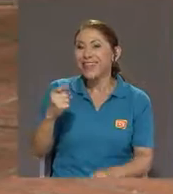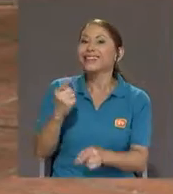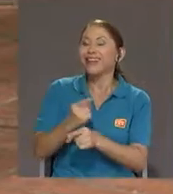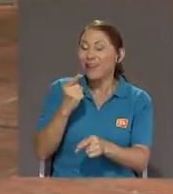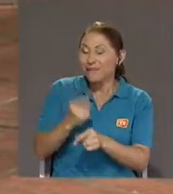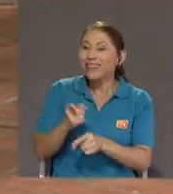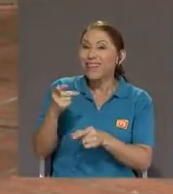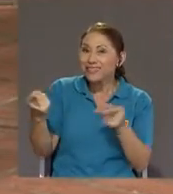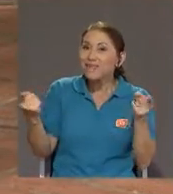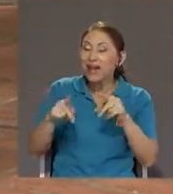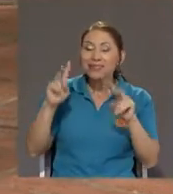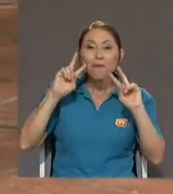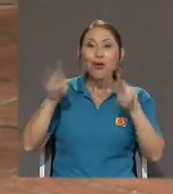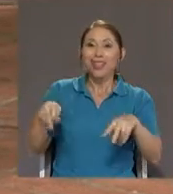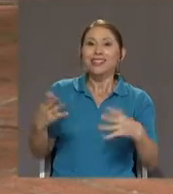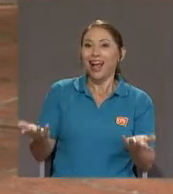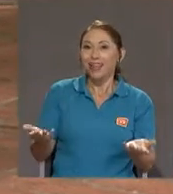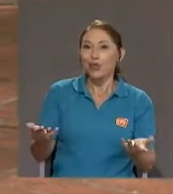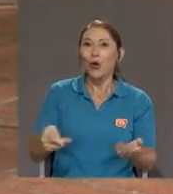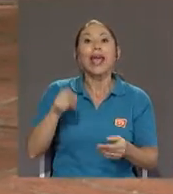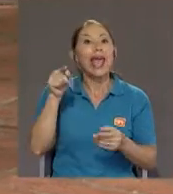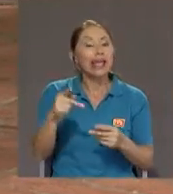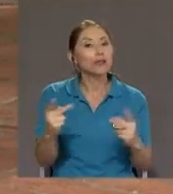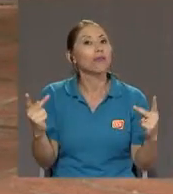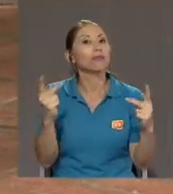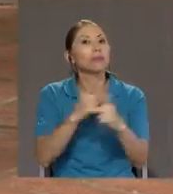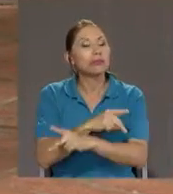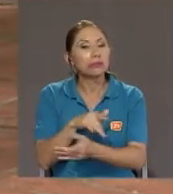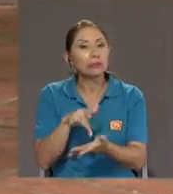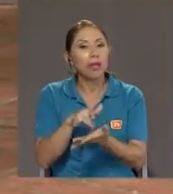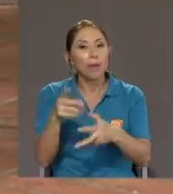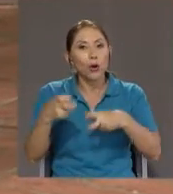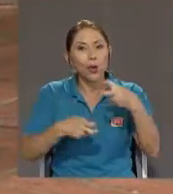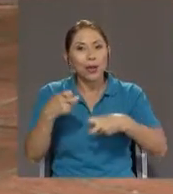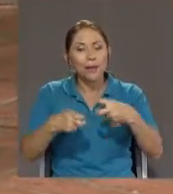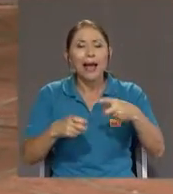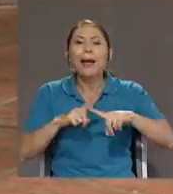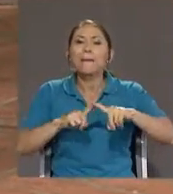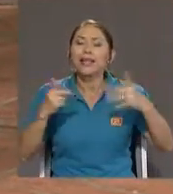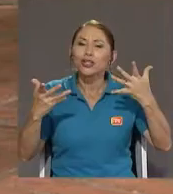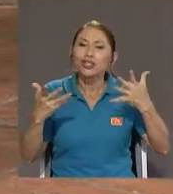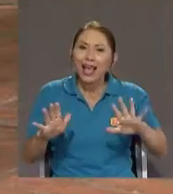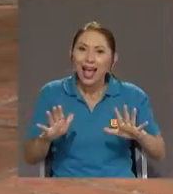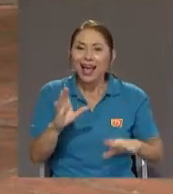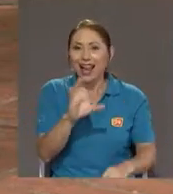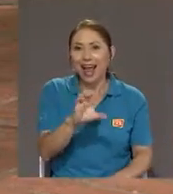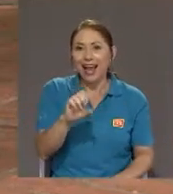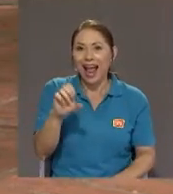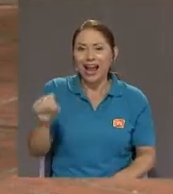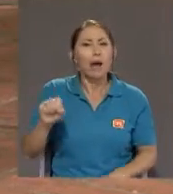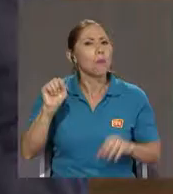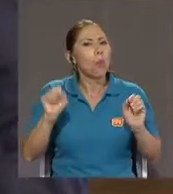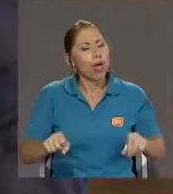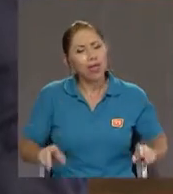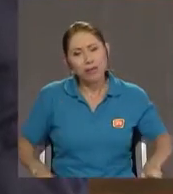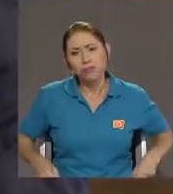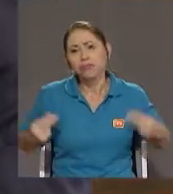Así es. Bueno, eso nos agrava el problema, ¿verdad? Pero ya de por sí la caja puede gastar sin